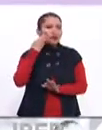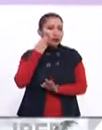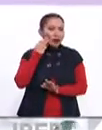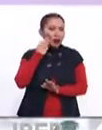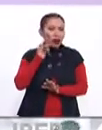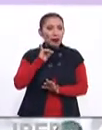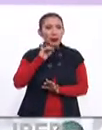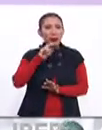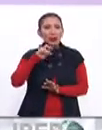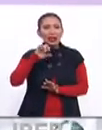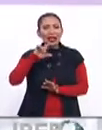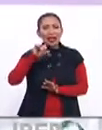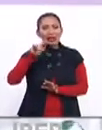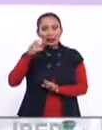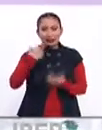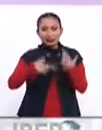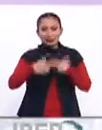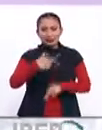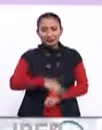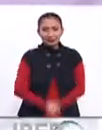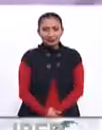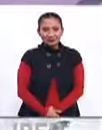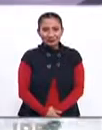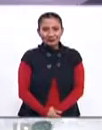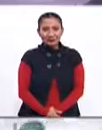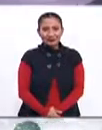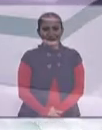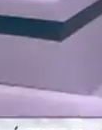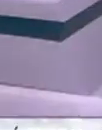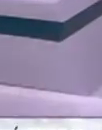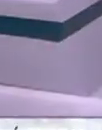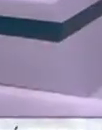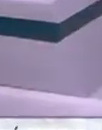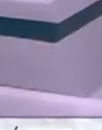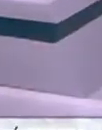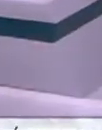Facebook como Iberoamérica al Día. Regresamos.